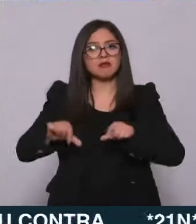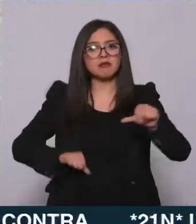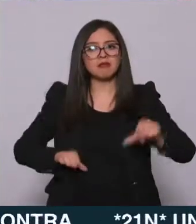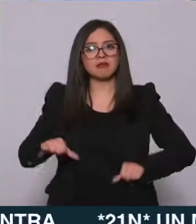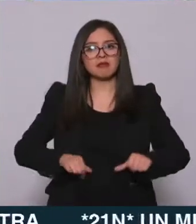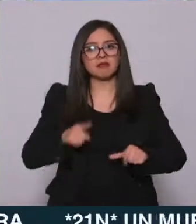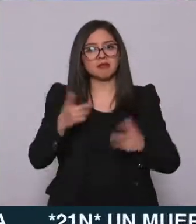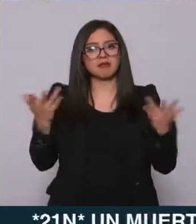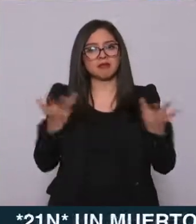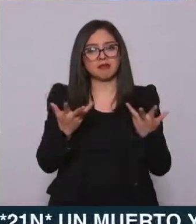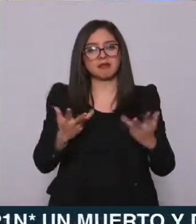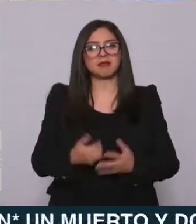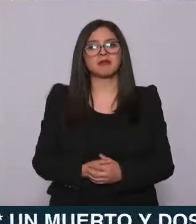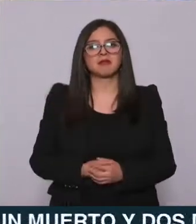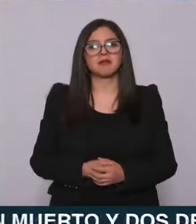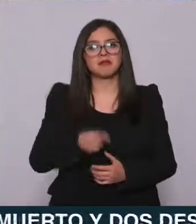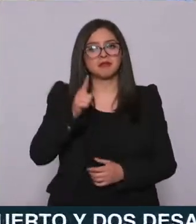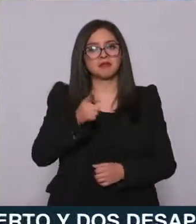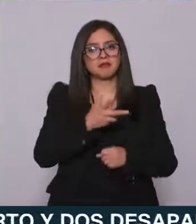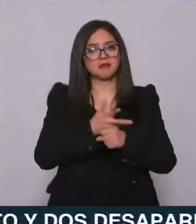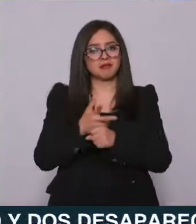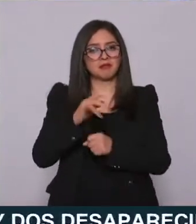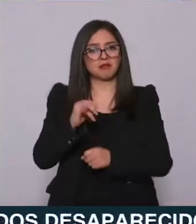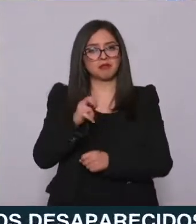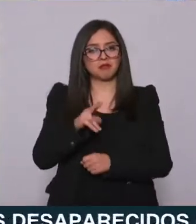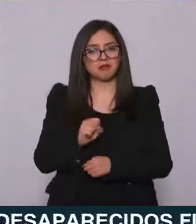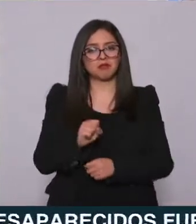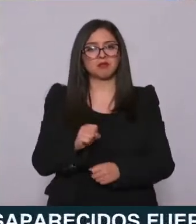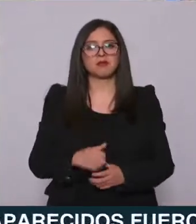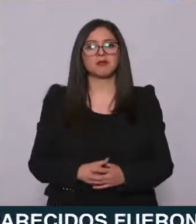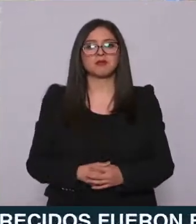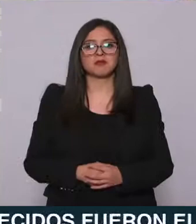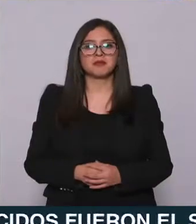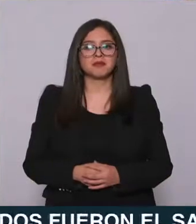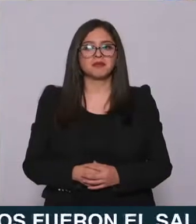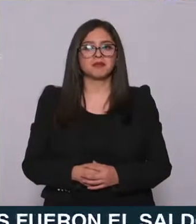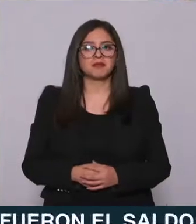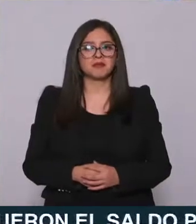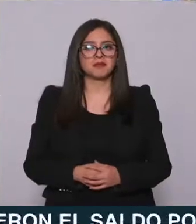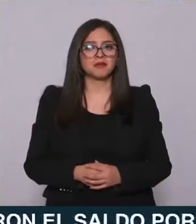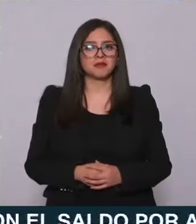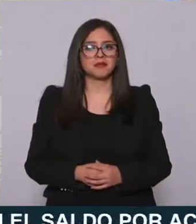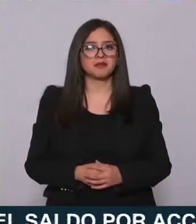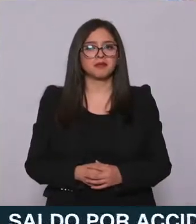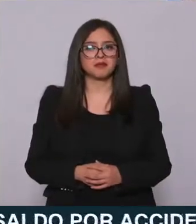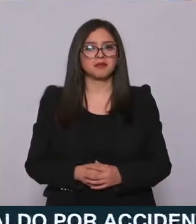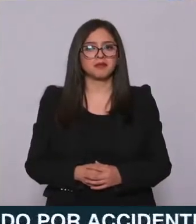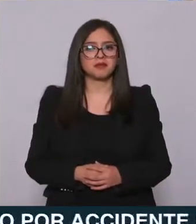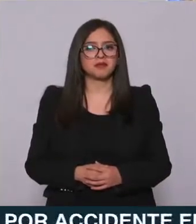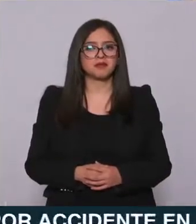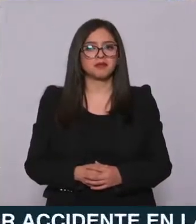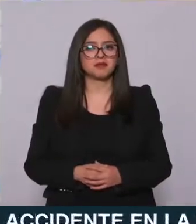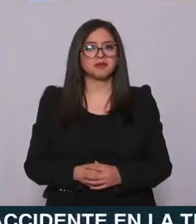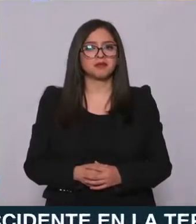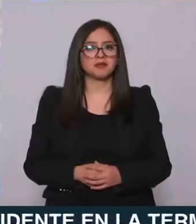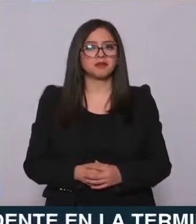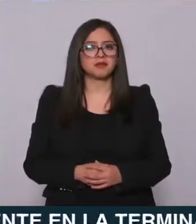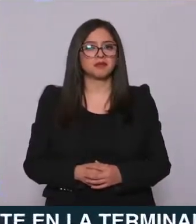podrán realizar. En las imágenes, Jesús Arias desde la Arena Ciudad de México reportó Diana Izárate.